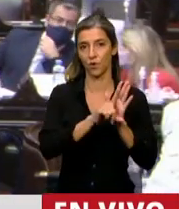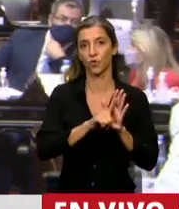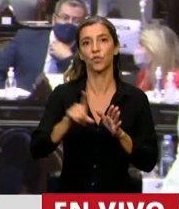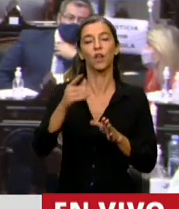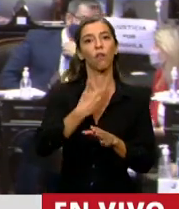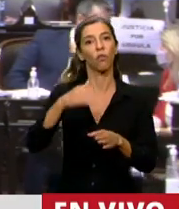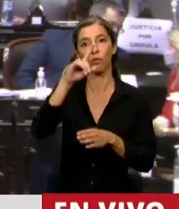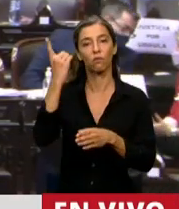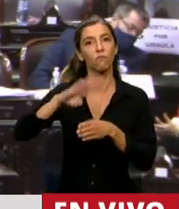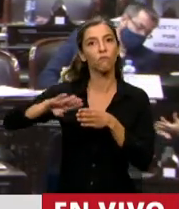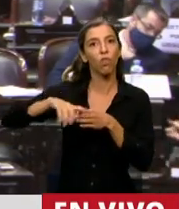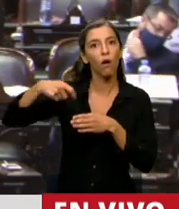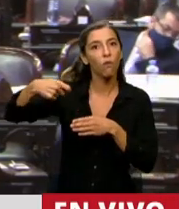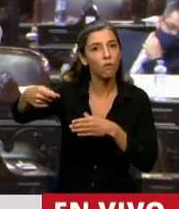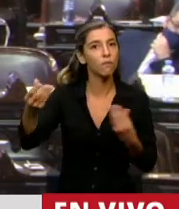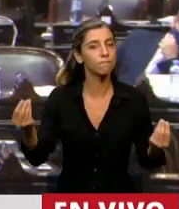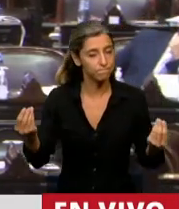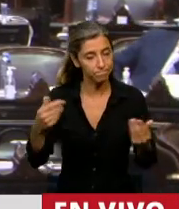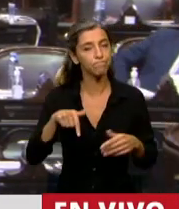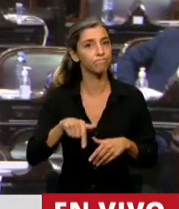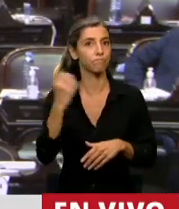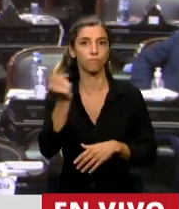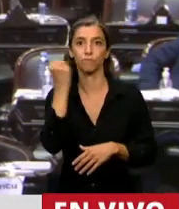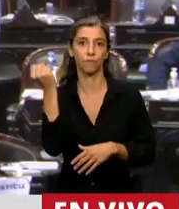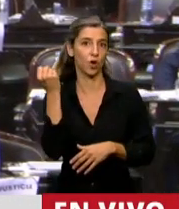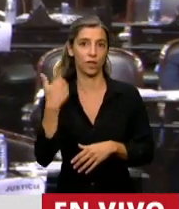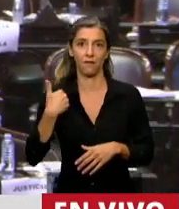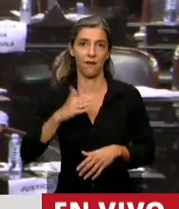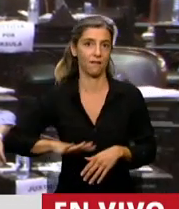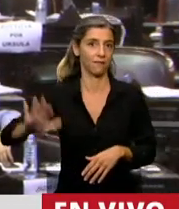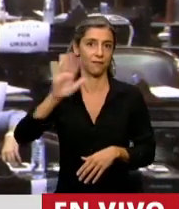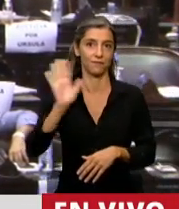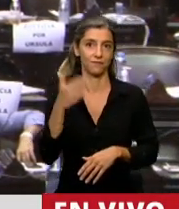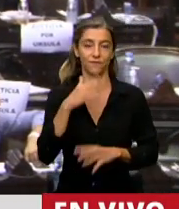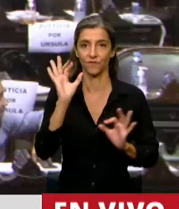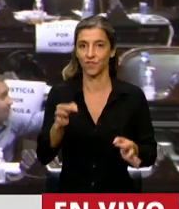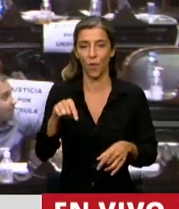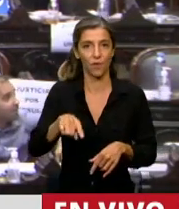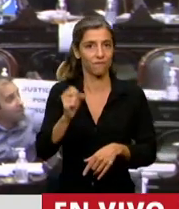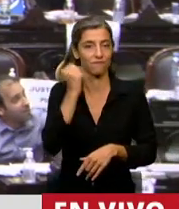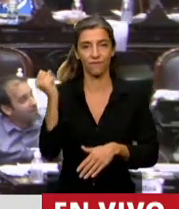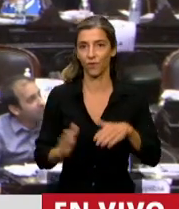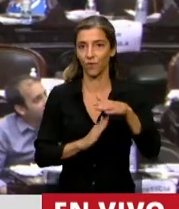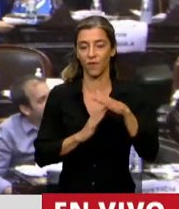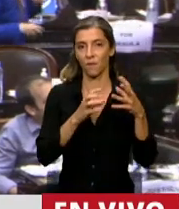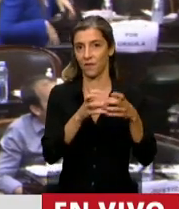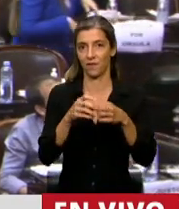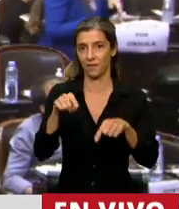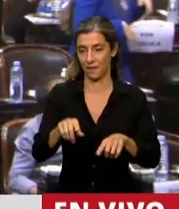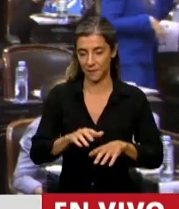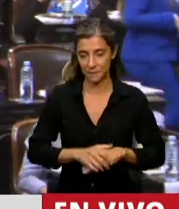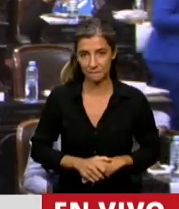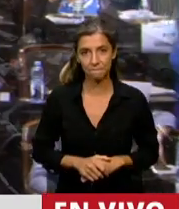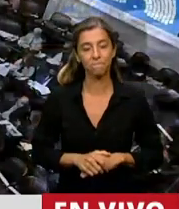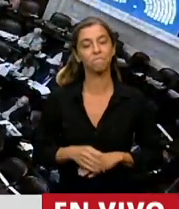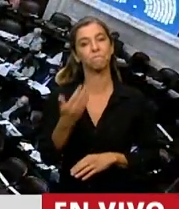forma parte de una agenda que para la Argentina indiscutiblemente resulta central. El presidente de la Comisión de Presupuestos, el diputado